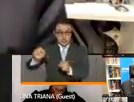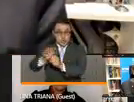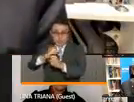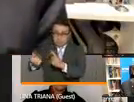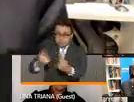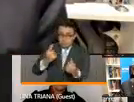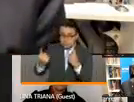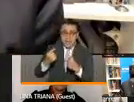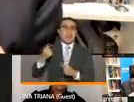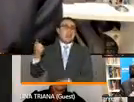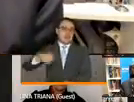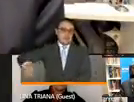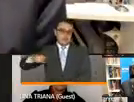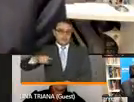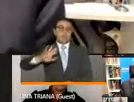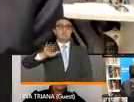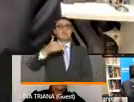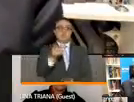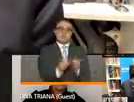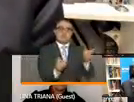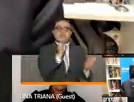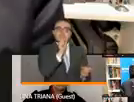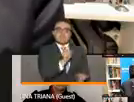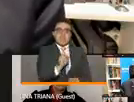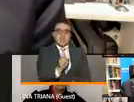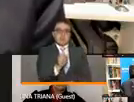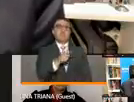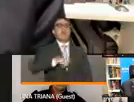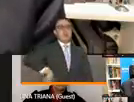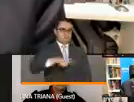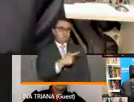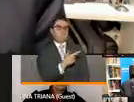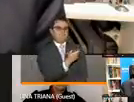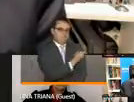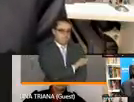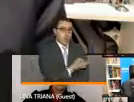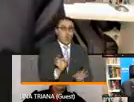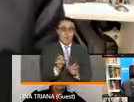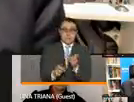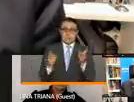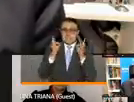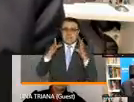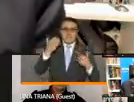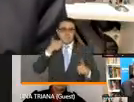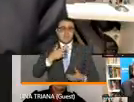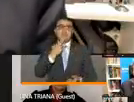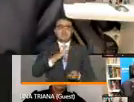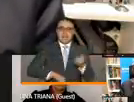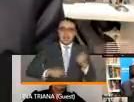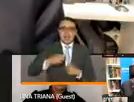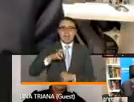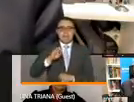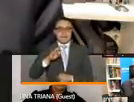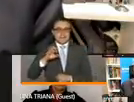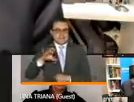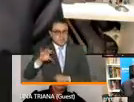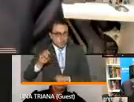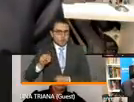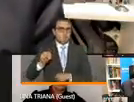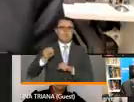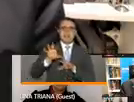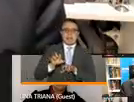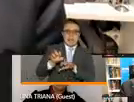los adultos mayores, a las personas que tienen alguna enfermedad crónica como diabetes, hipertensión, cáncer, que puede